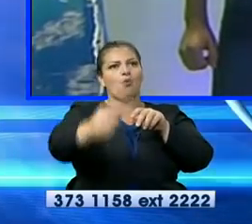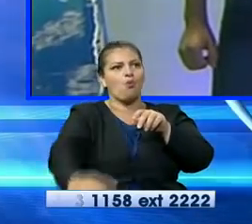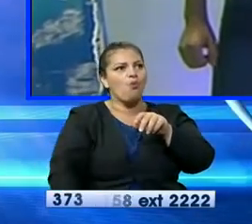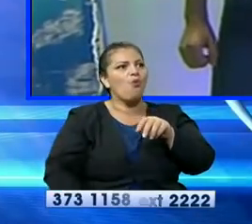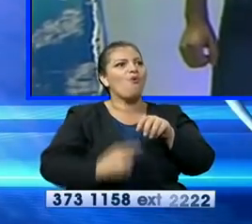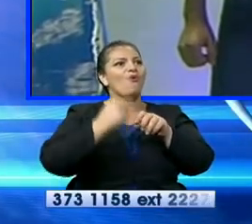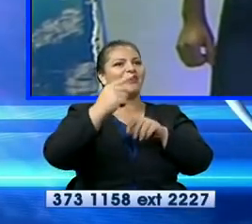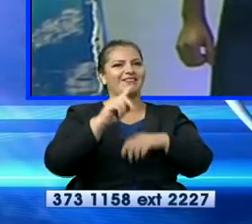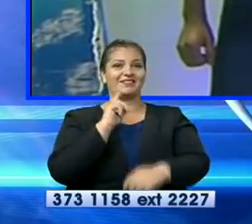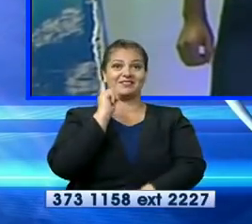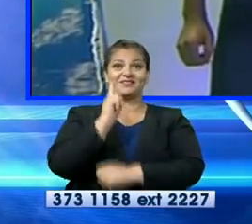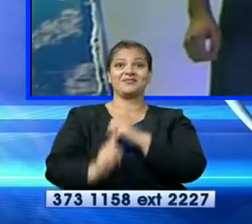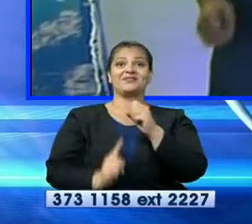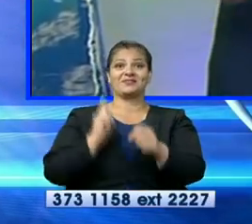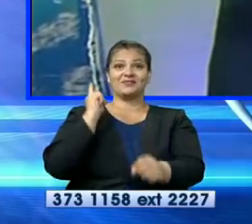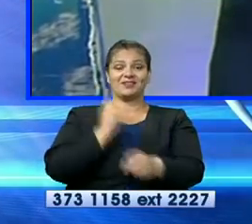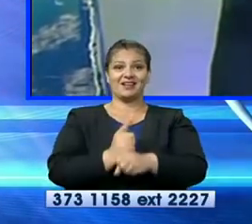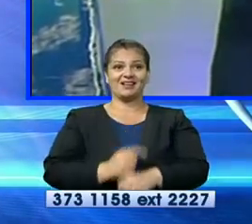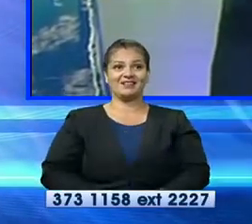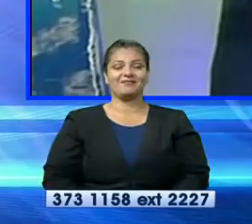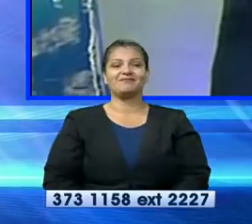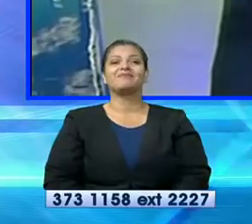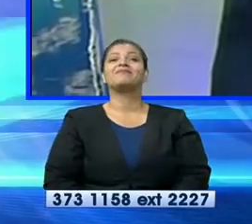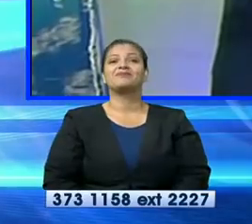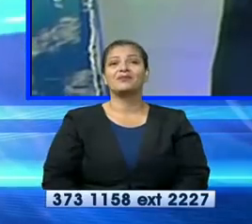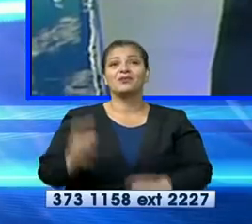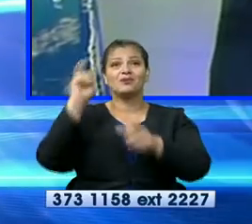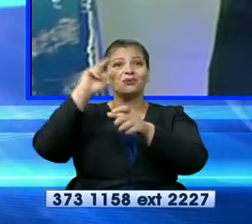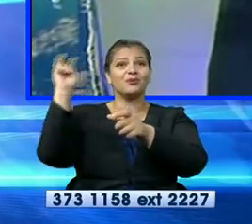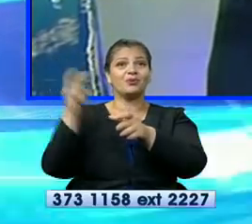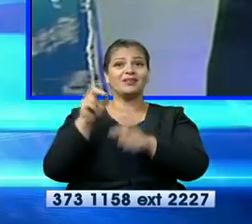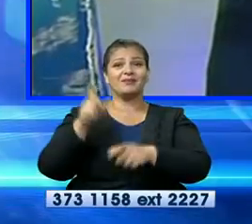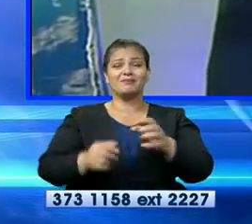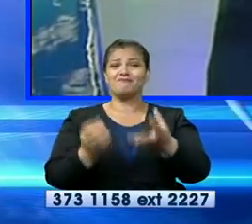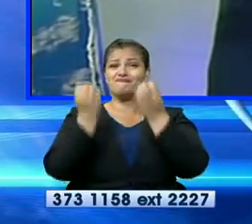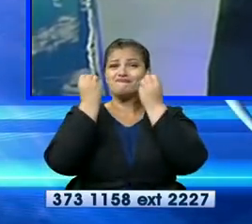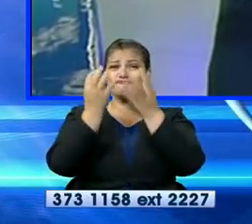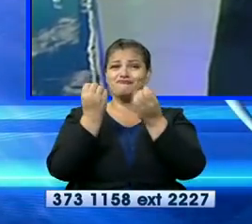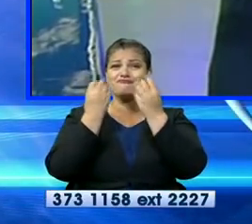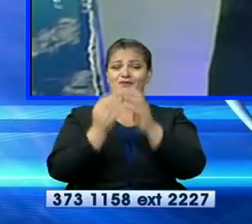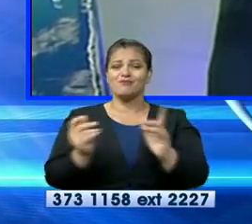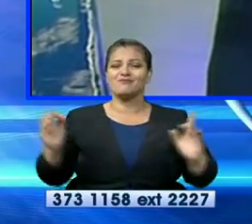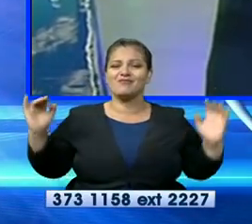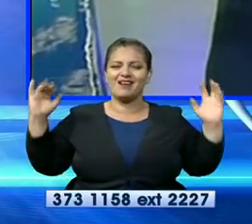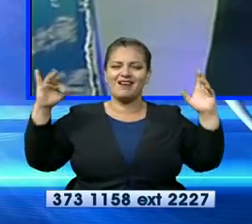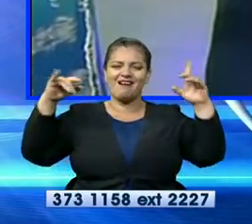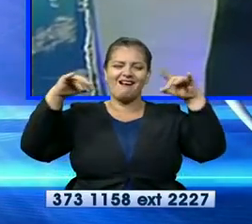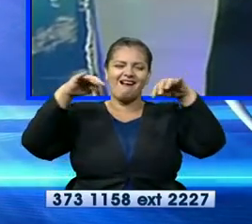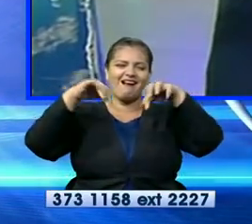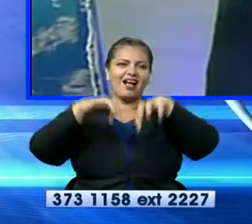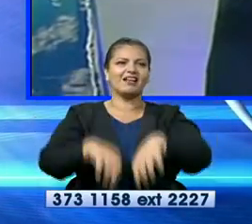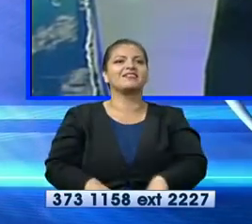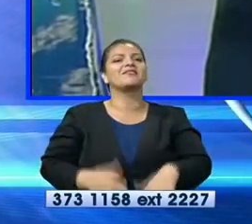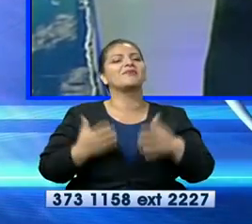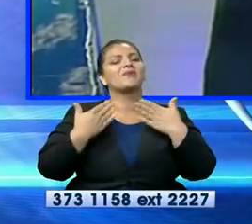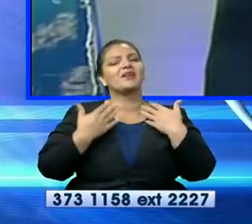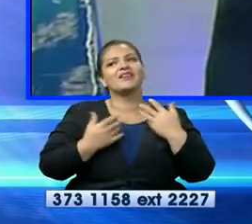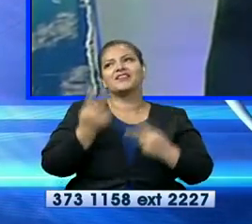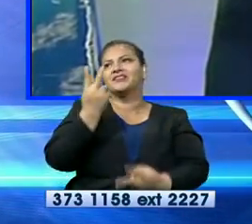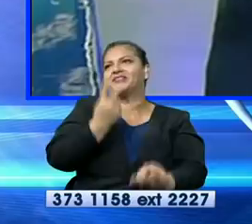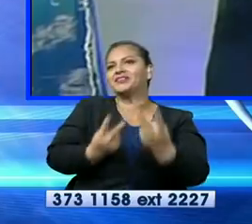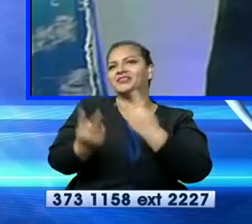quedado la noria y más turistas llegan cada vez a nuestra ciudad que está asimismo conforme avanza el tiempo